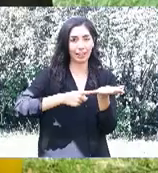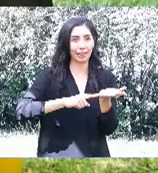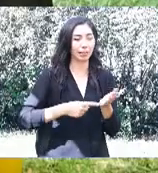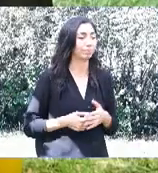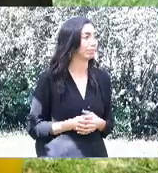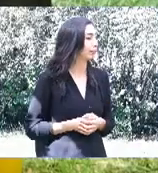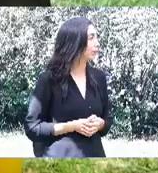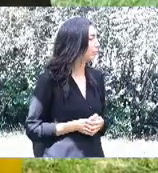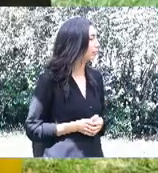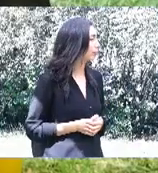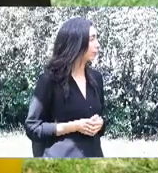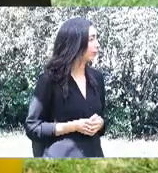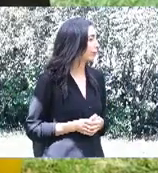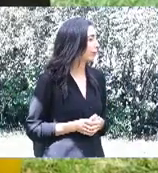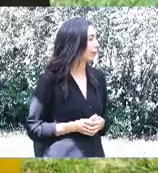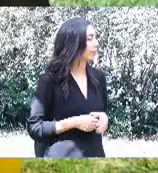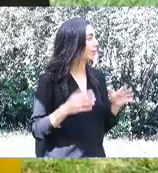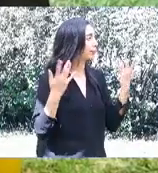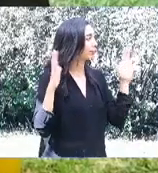digital